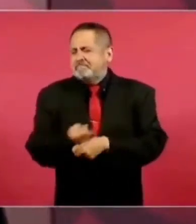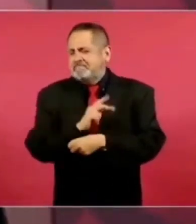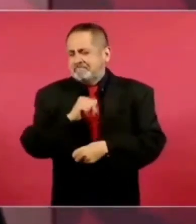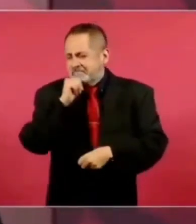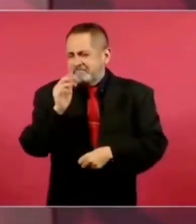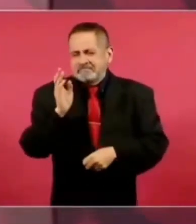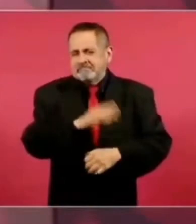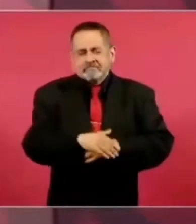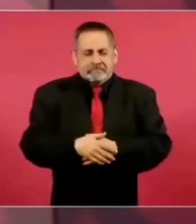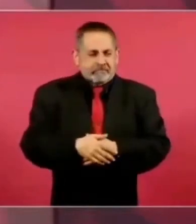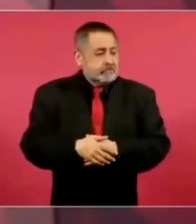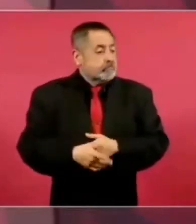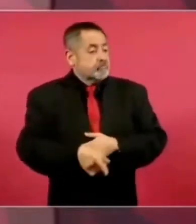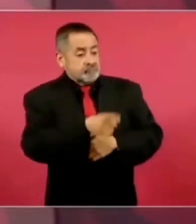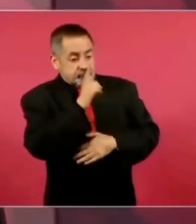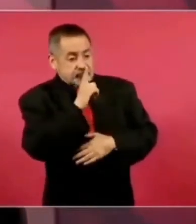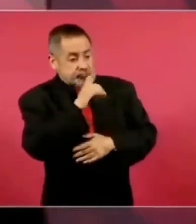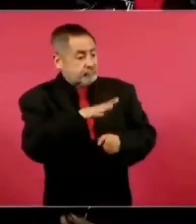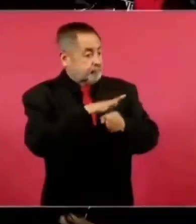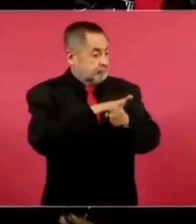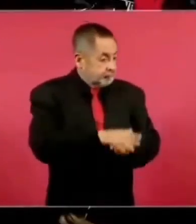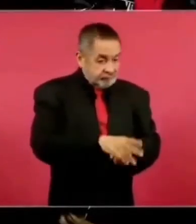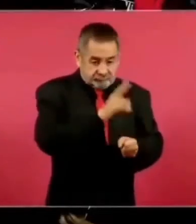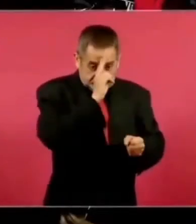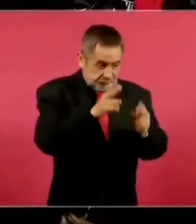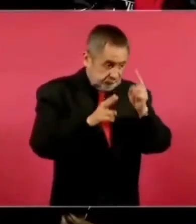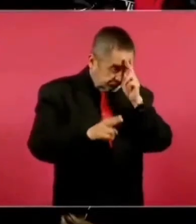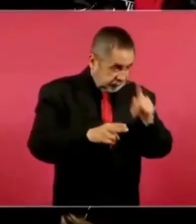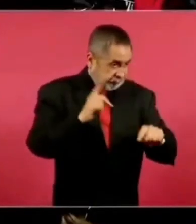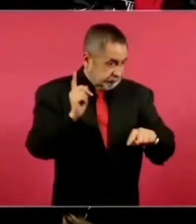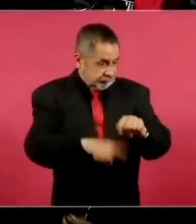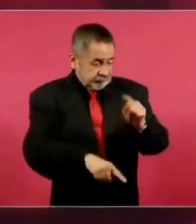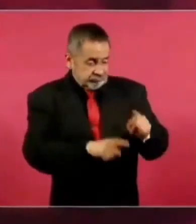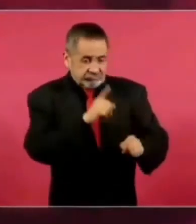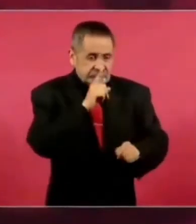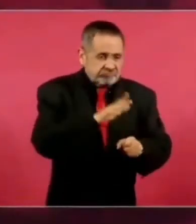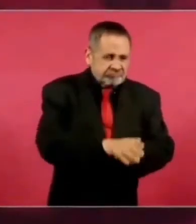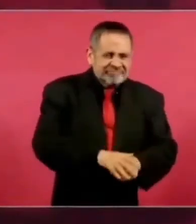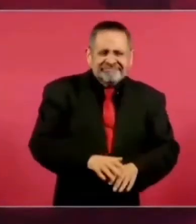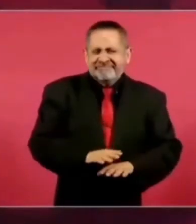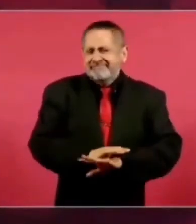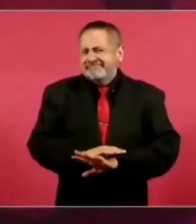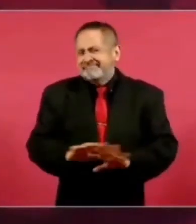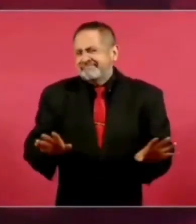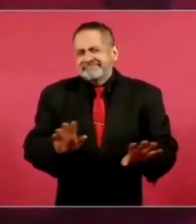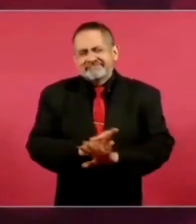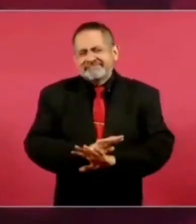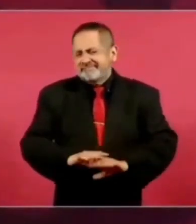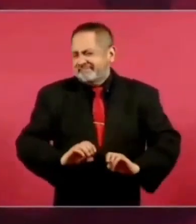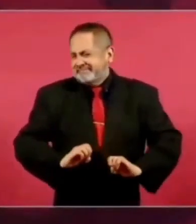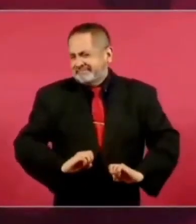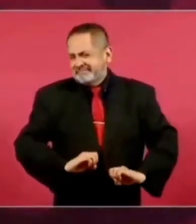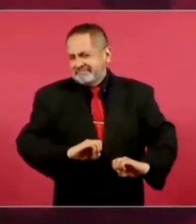No se reprime a nadie, no se censura a nadie. Lo de